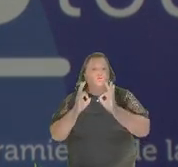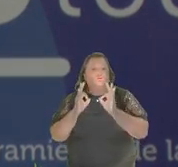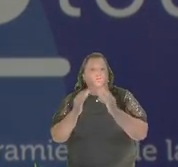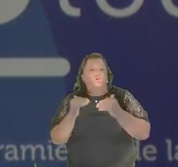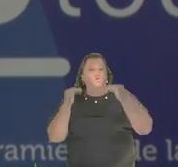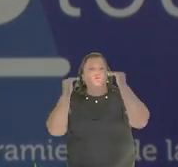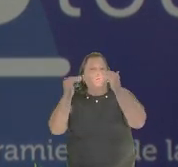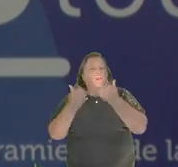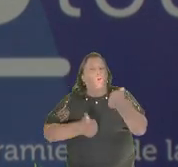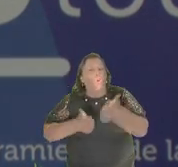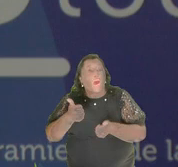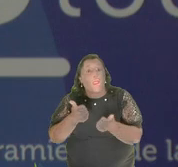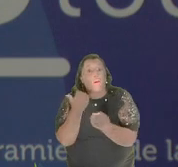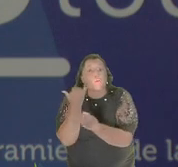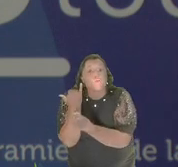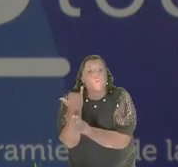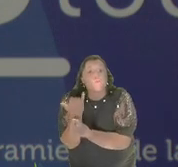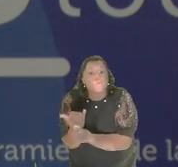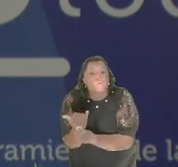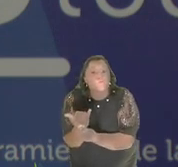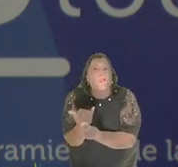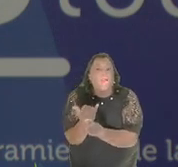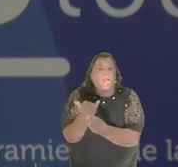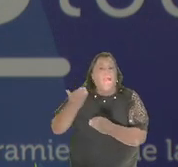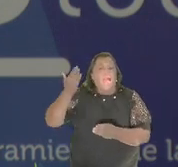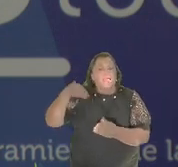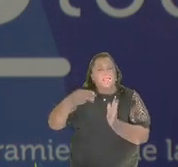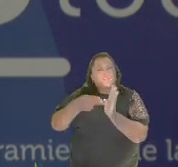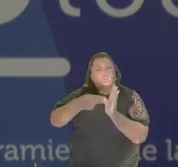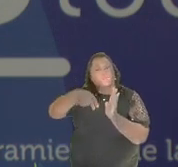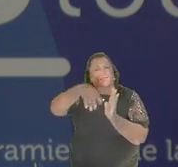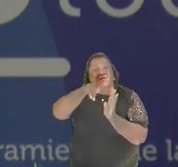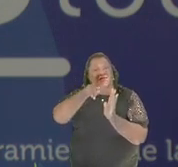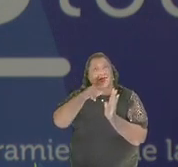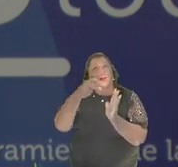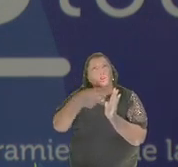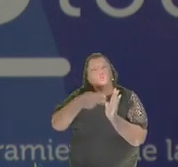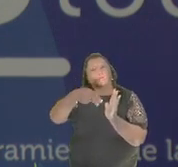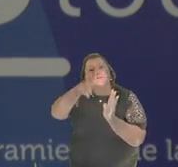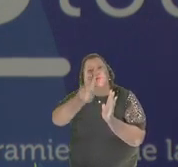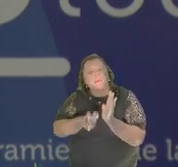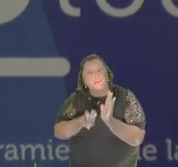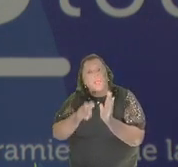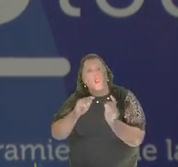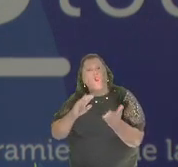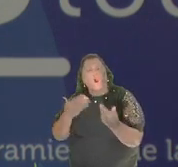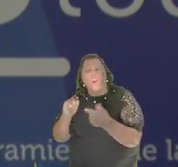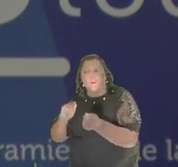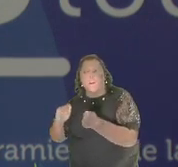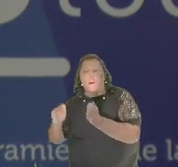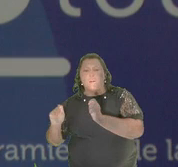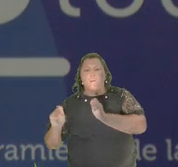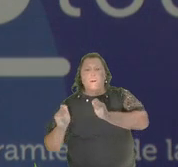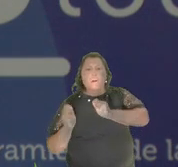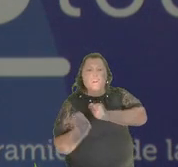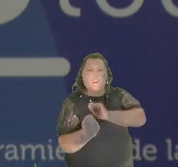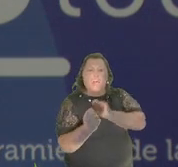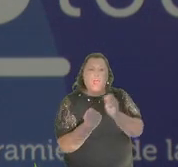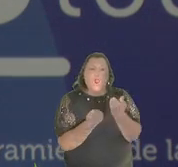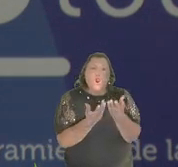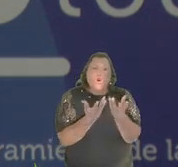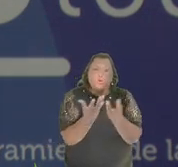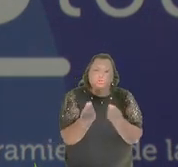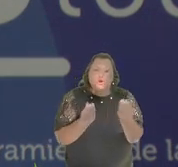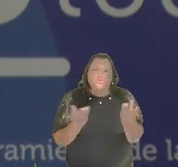mencionar una realidad que venía viéndose desde el año 2017 y es cómo han venido cambiando los grupos poblacionales y por tanto